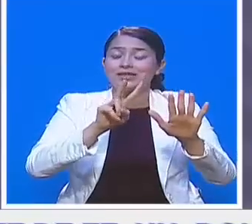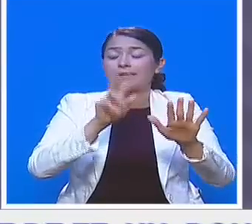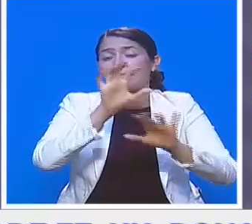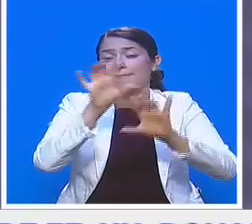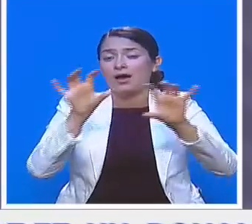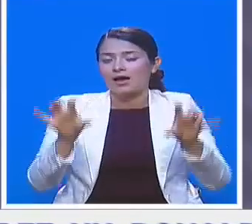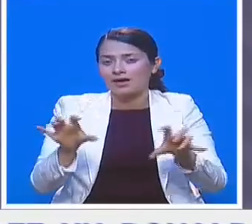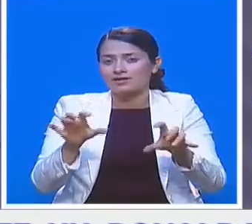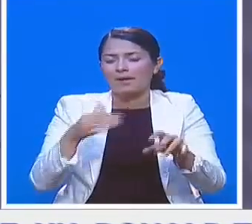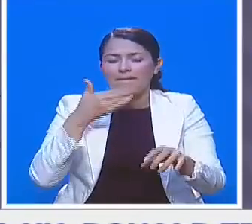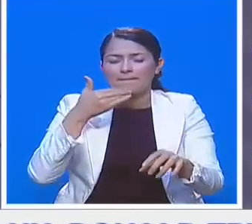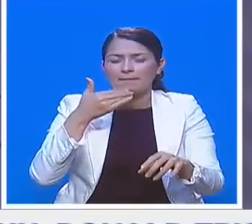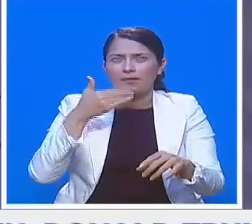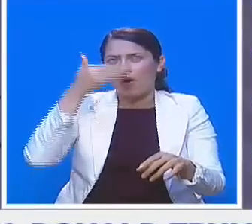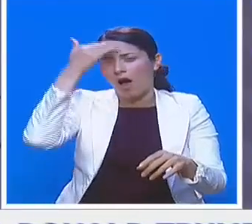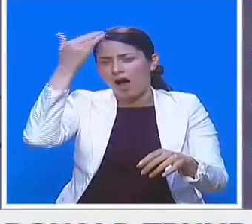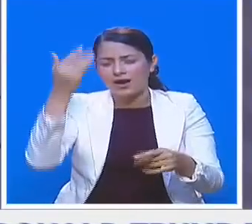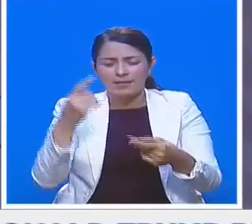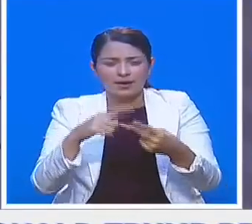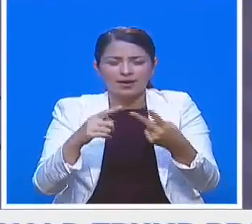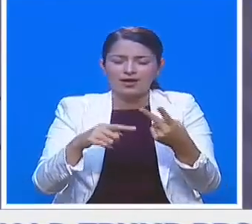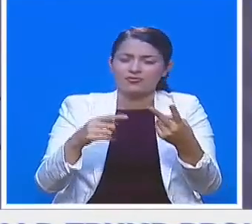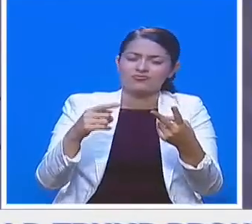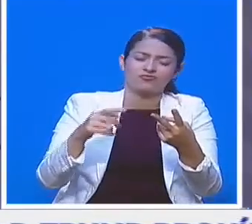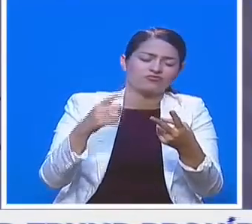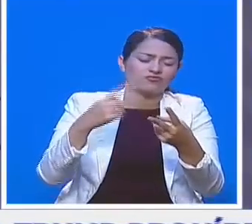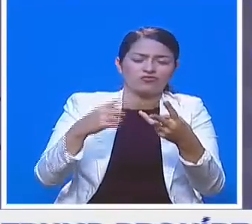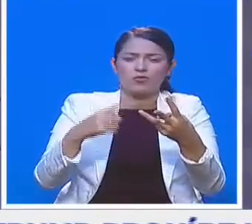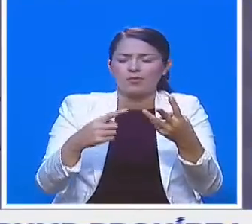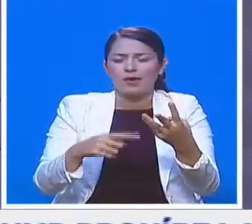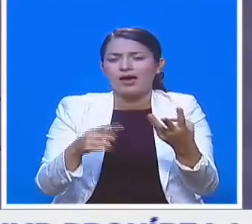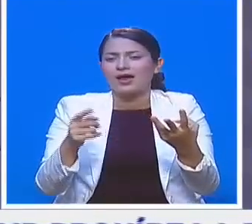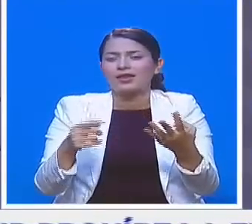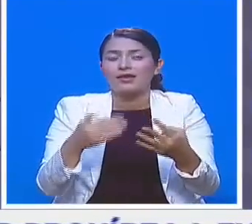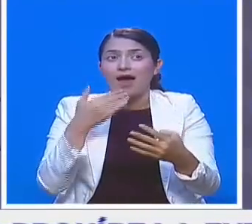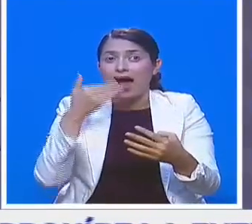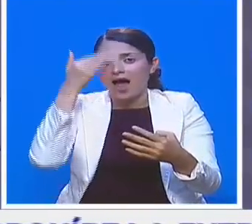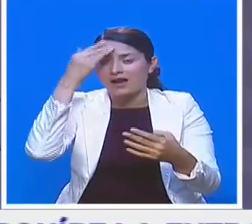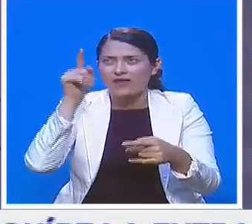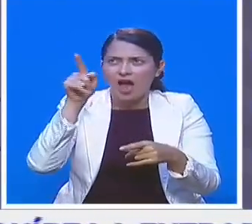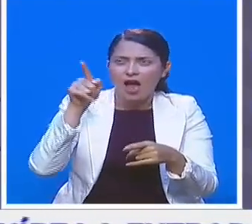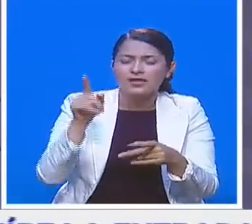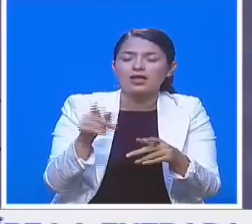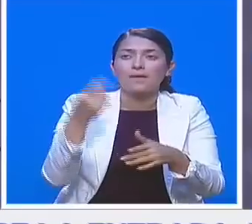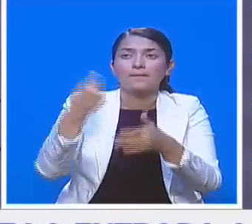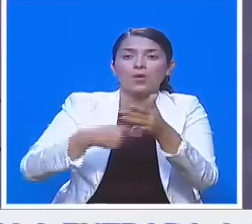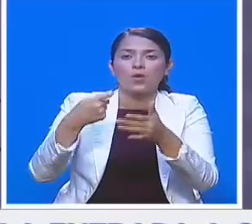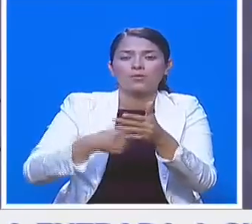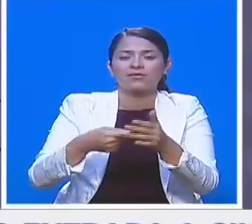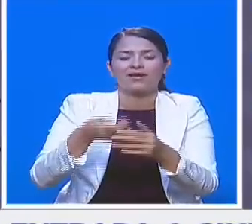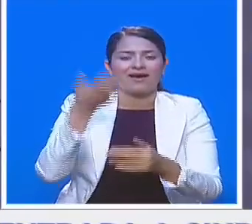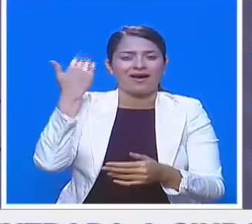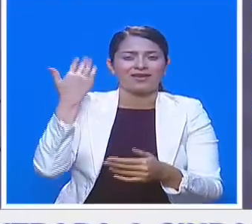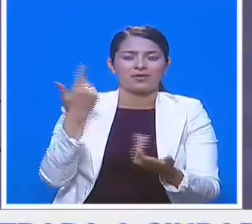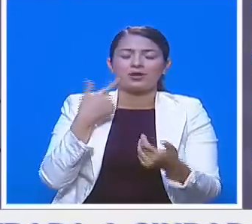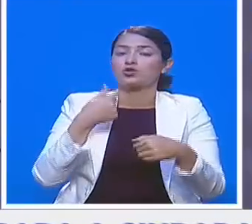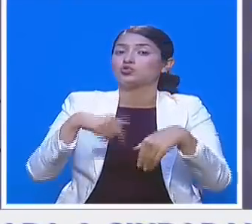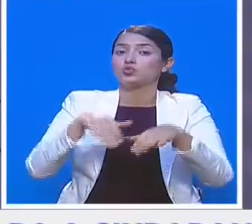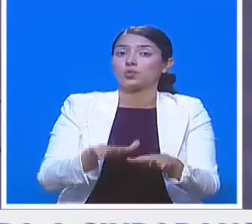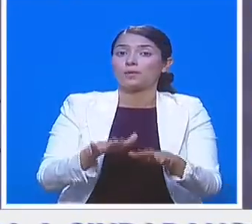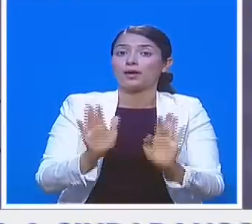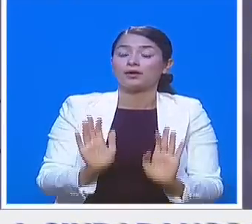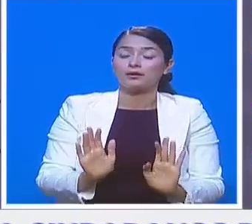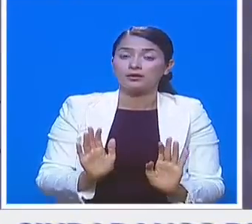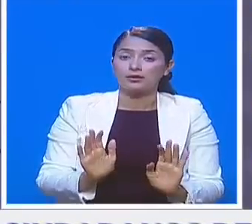mayoría musulmana: Irán, Irak, Libia, Somalia, Sudán, Siria y Yemen. Y pues se suspendía